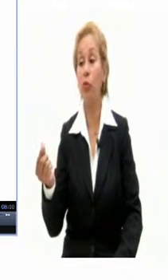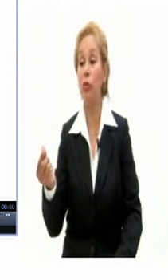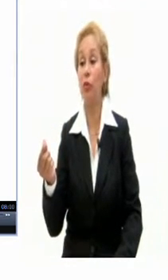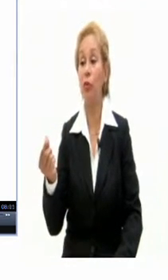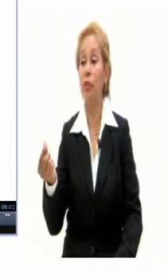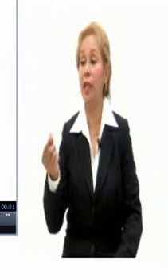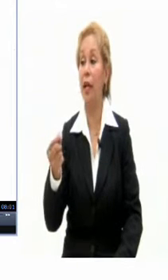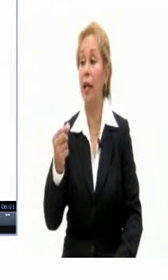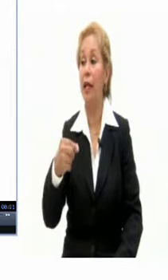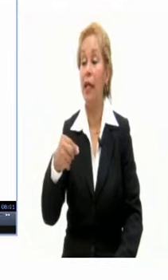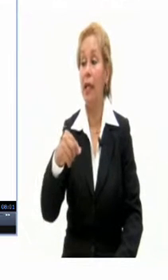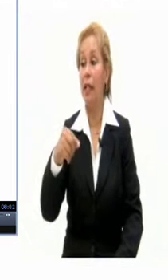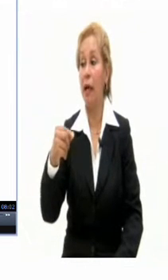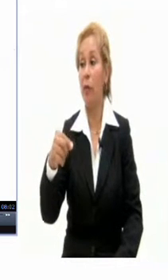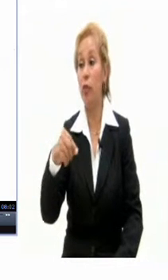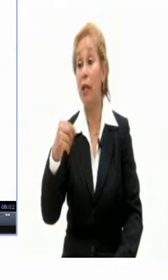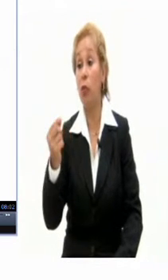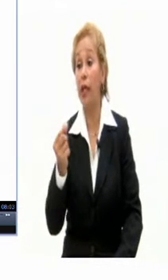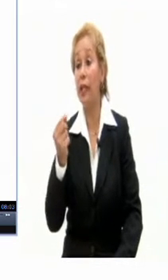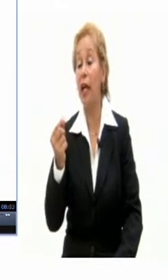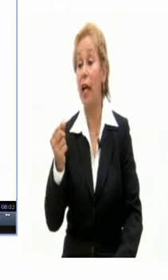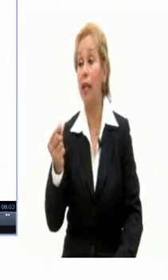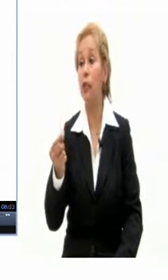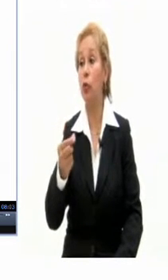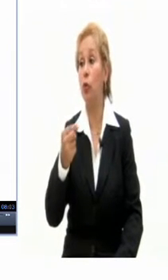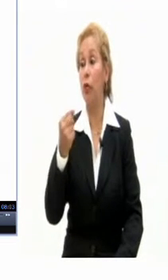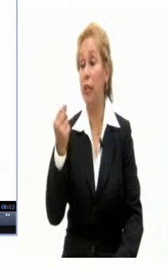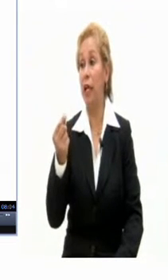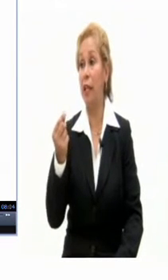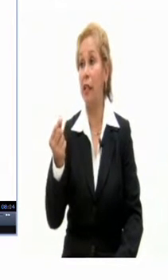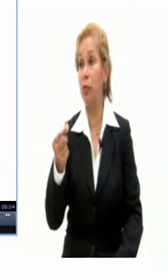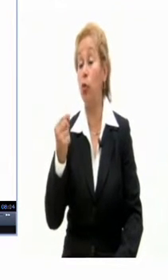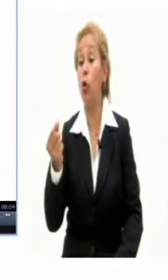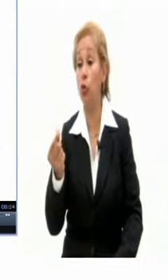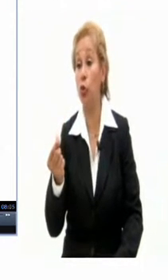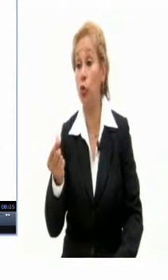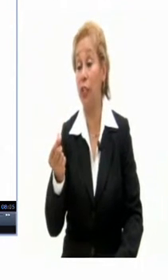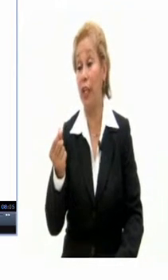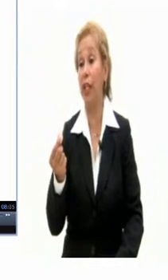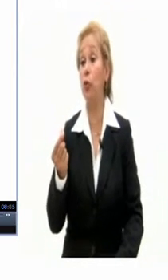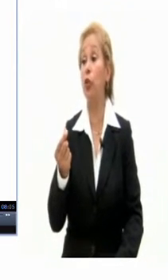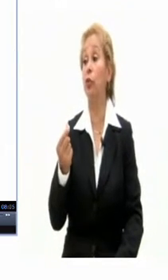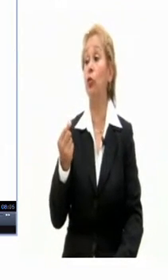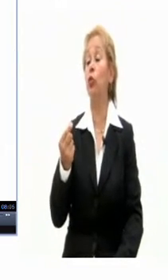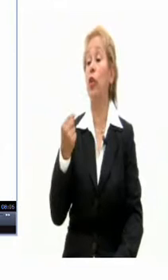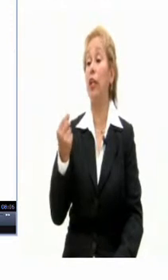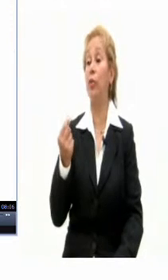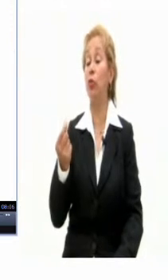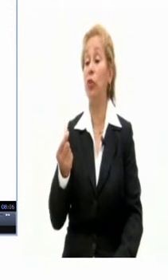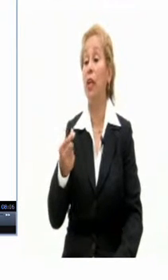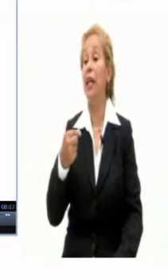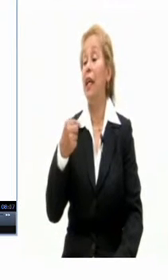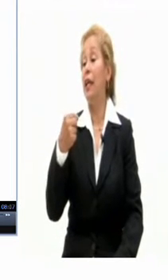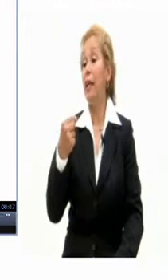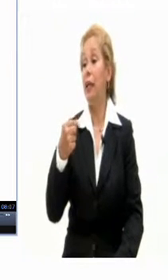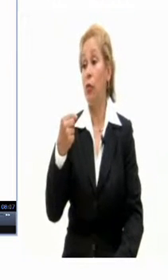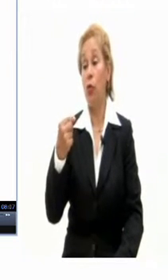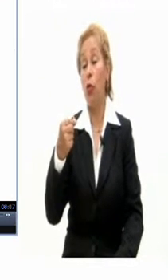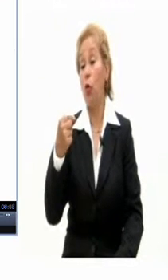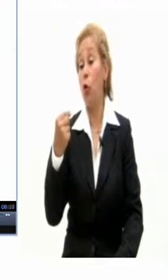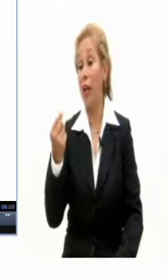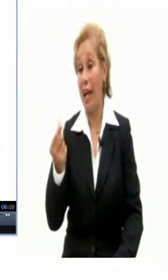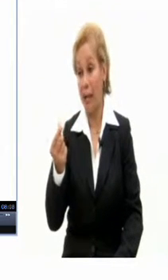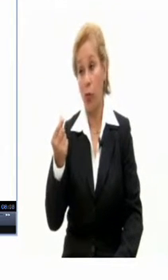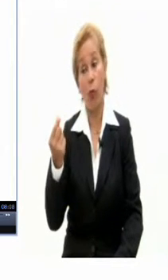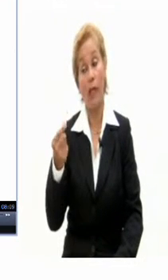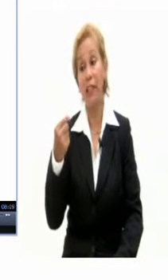No podemos, ¿no?, ya, digamos, dar vueltas o estar dudosos de aquello que nosotros queremos